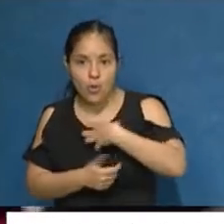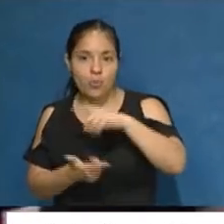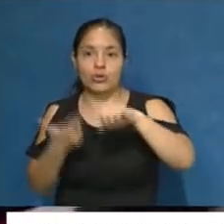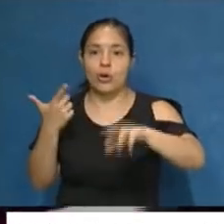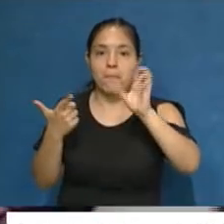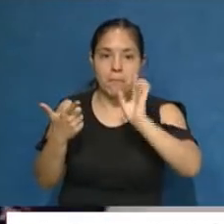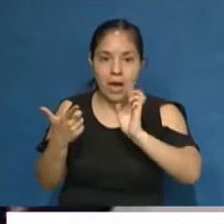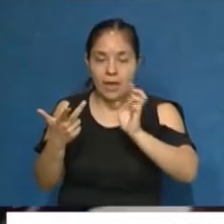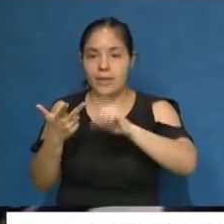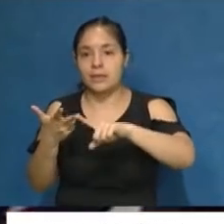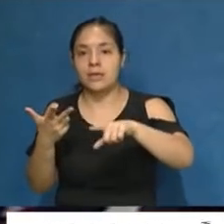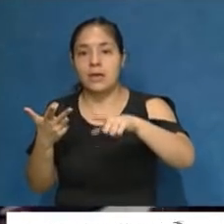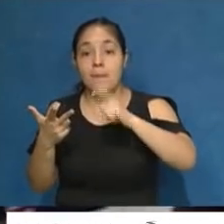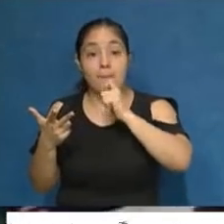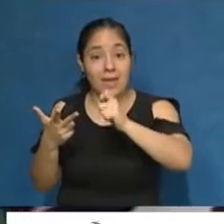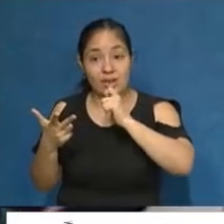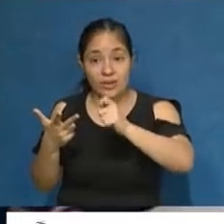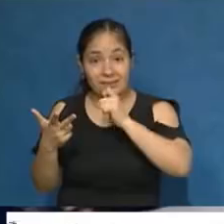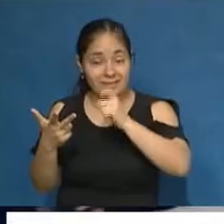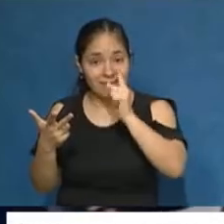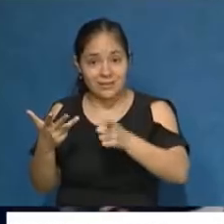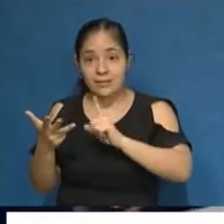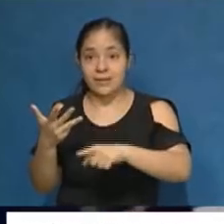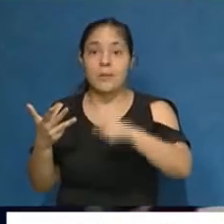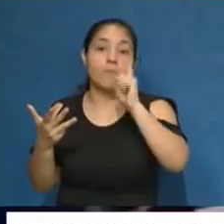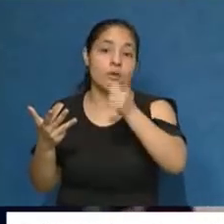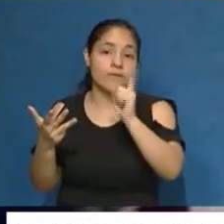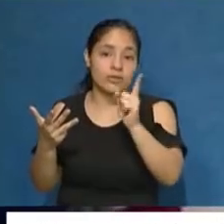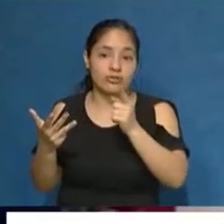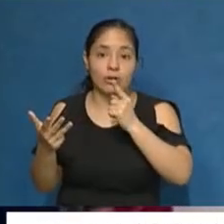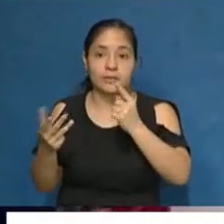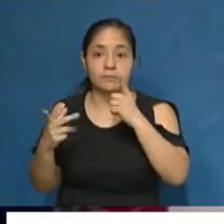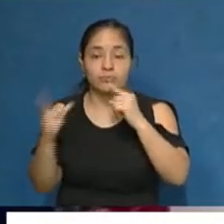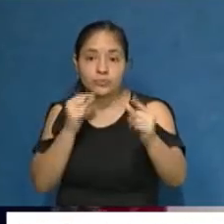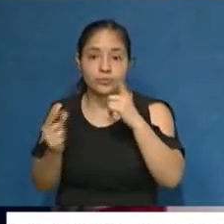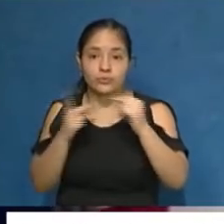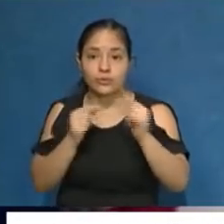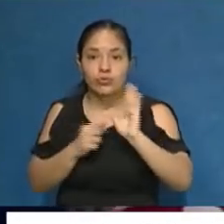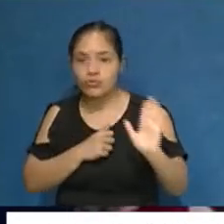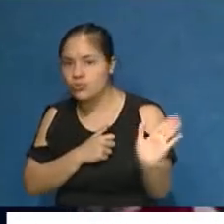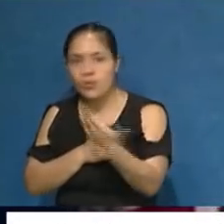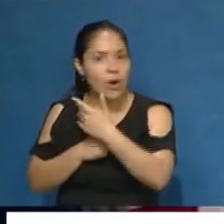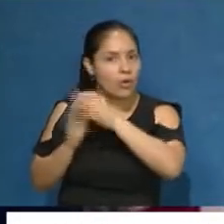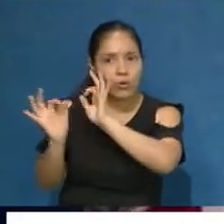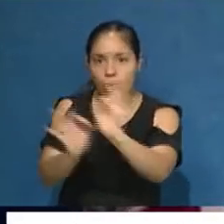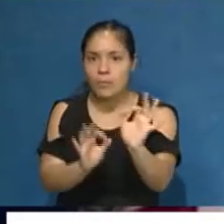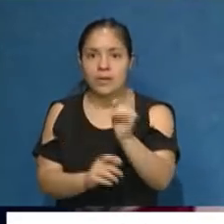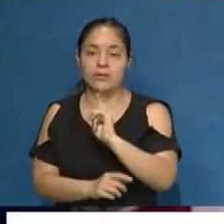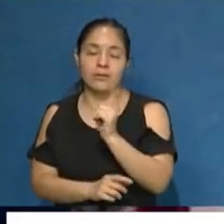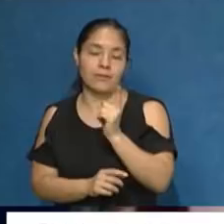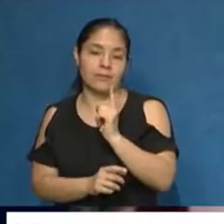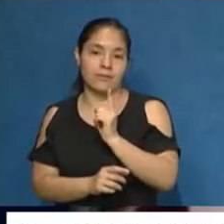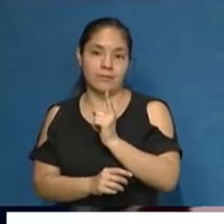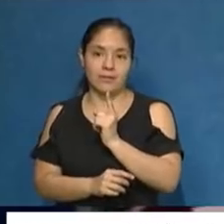padres, planteos de periodistas y planteos de docentes. Insisto, no son todos los alumnos, no son todos los padres, como nada,